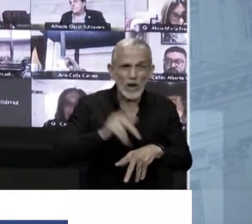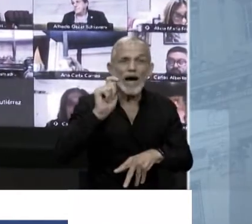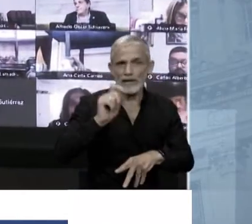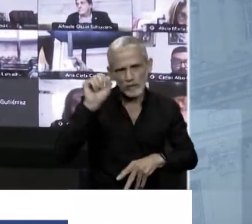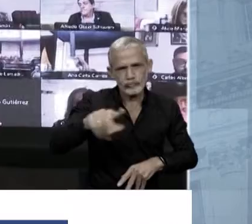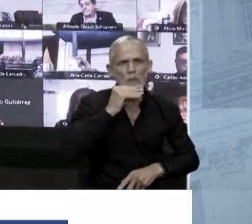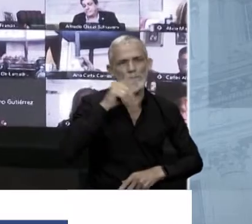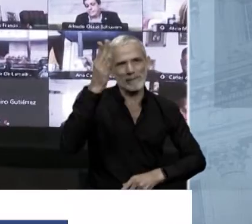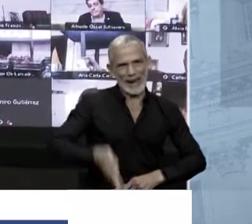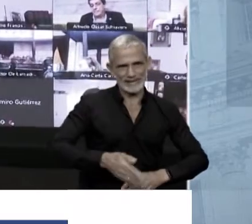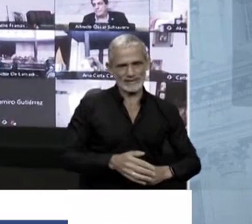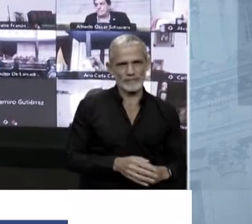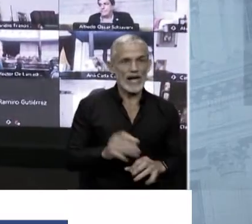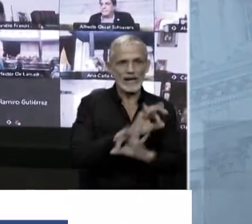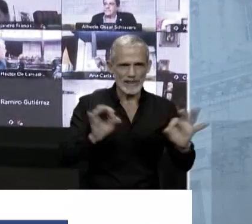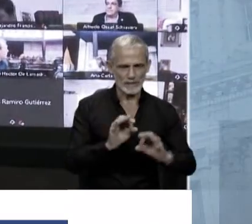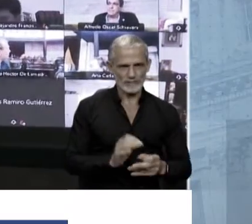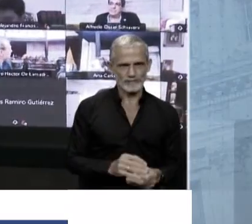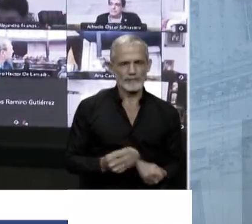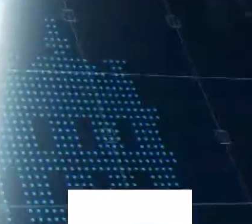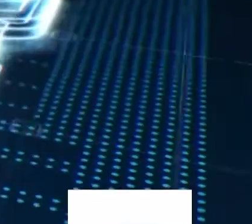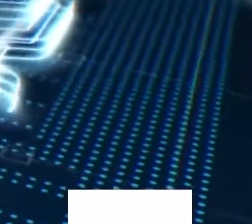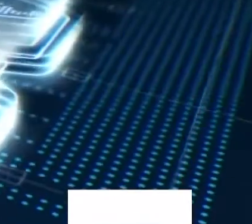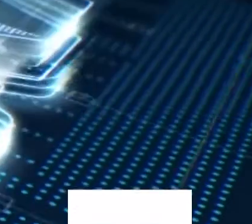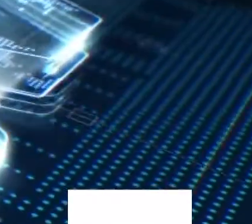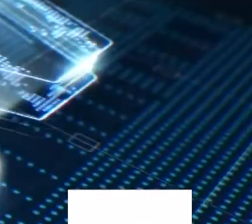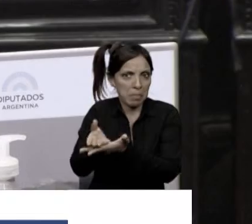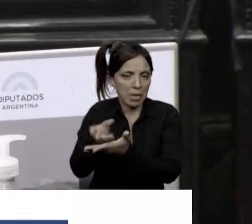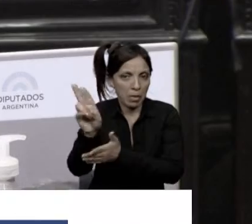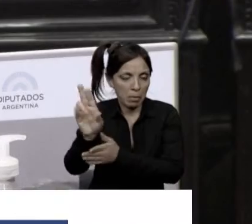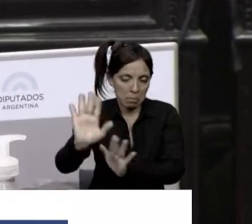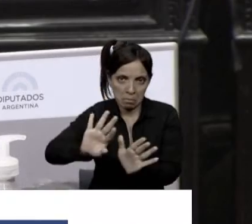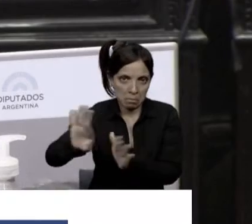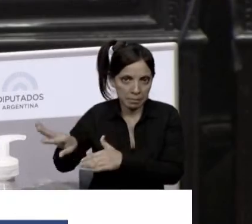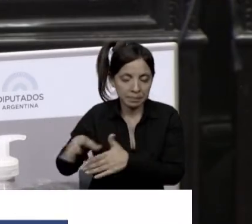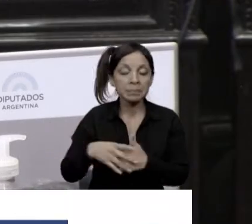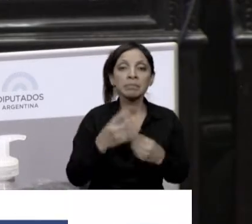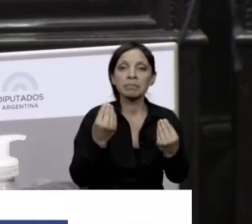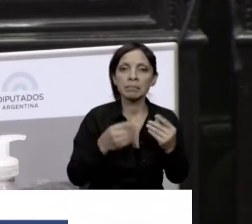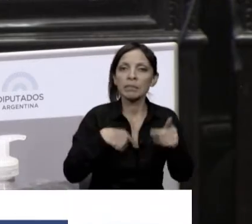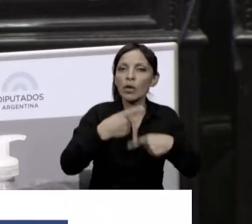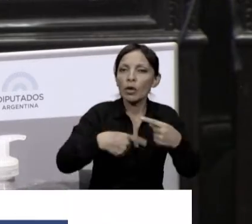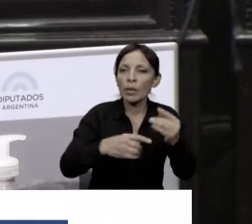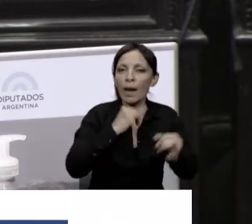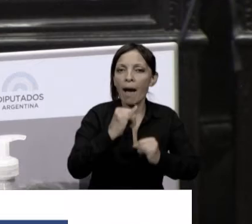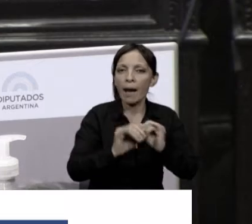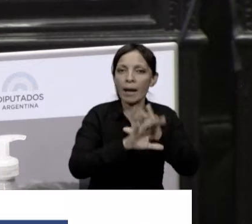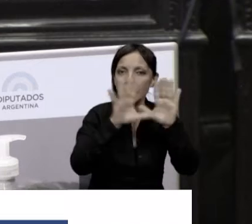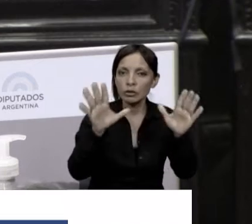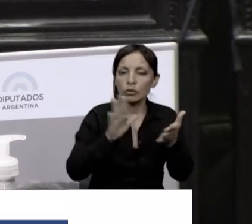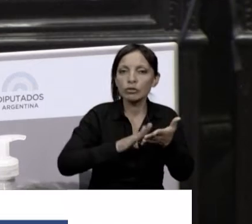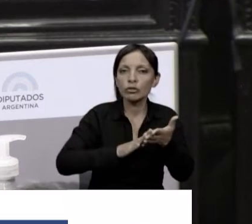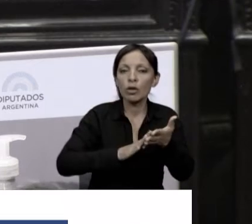responsabilidad es suya, de nadie más, presidente, nada más. Para seguir, algunas aclaraciones en relación